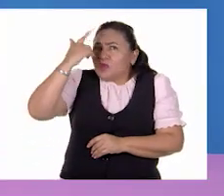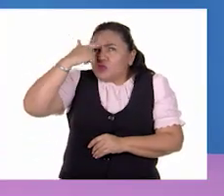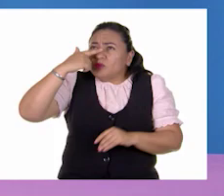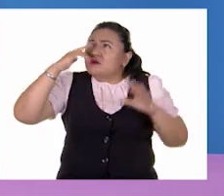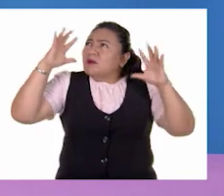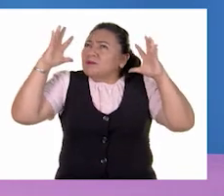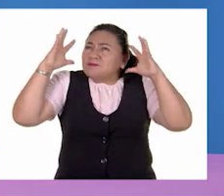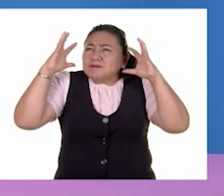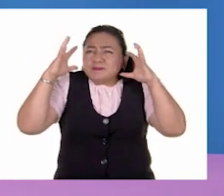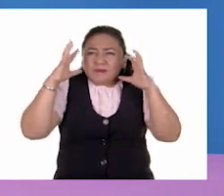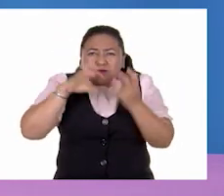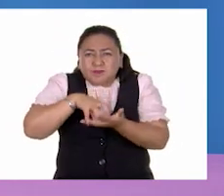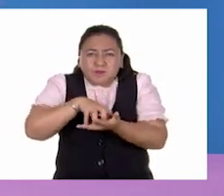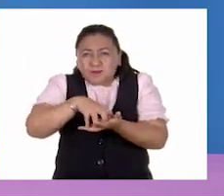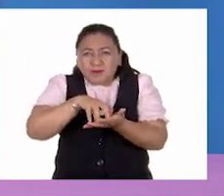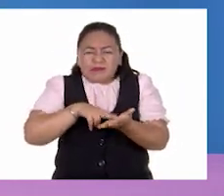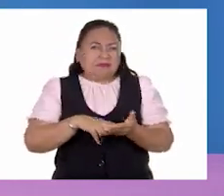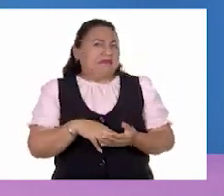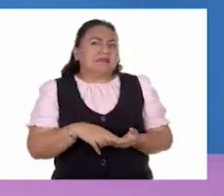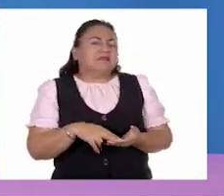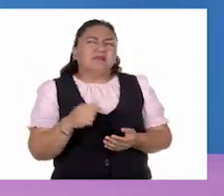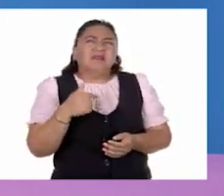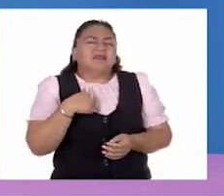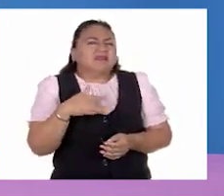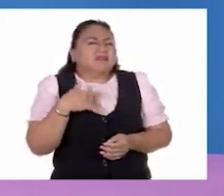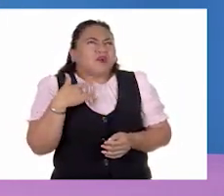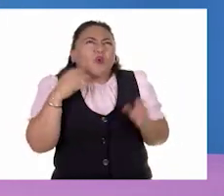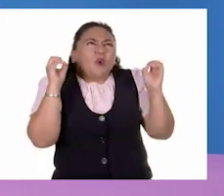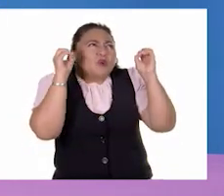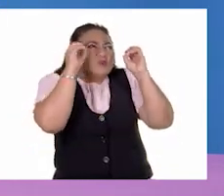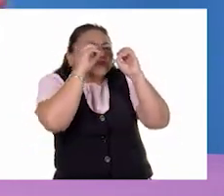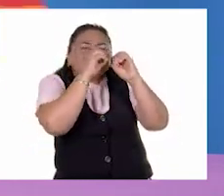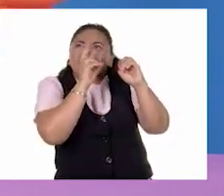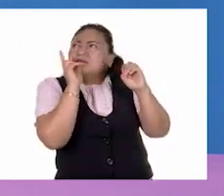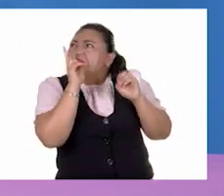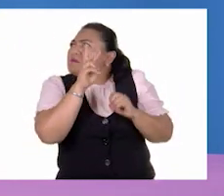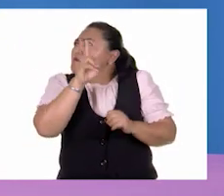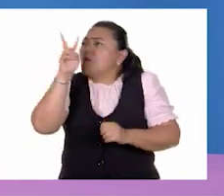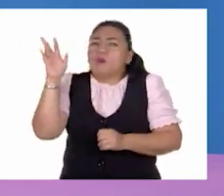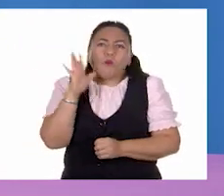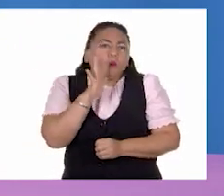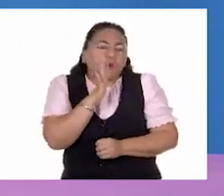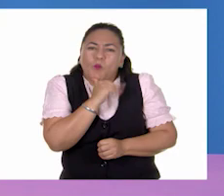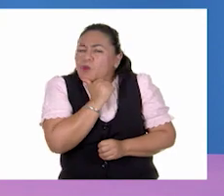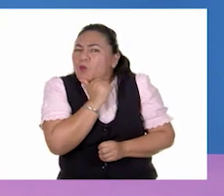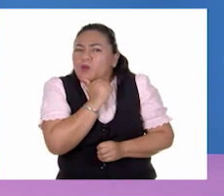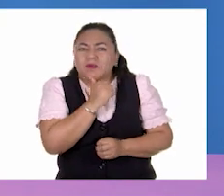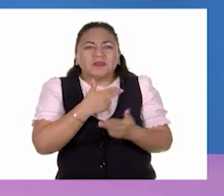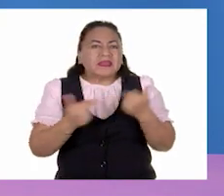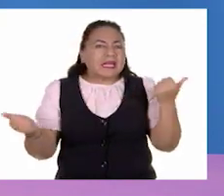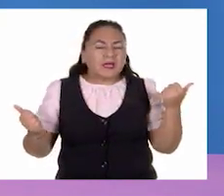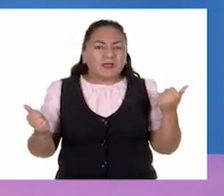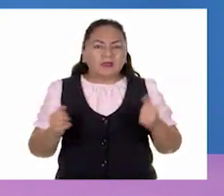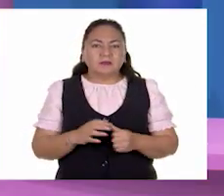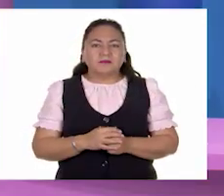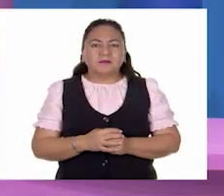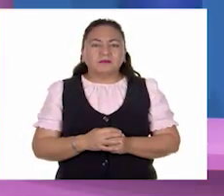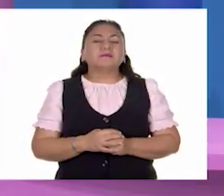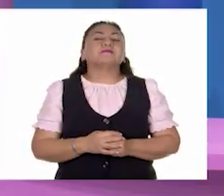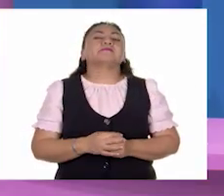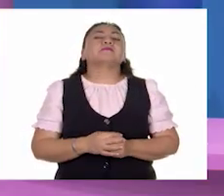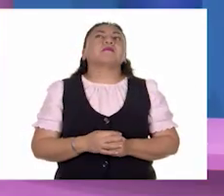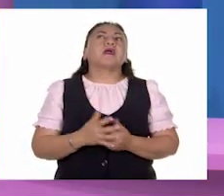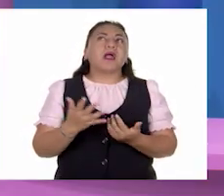de cuajada negra? ¡Ay! Sería tan oscura que no se podría ver absolutamente nada. Por